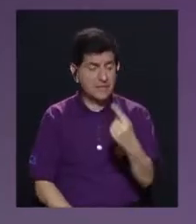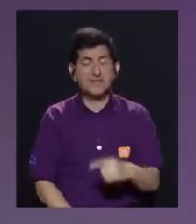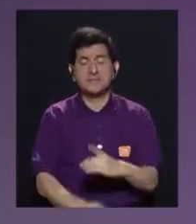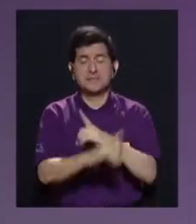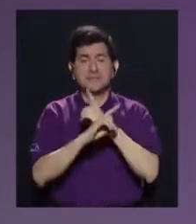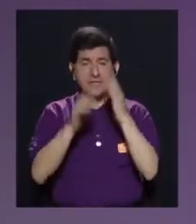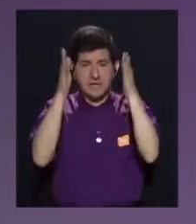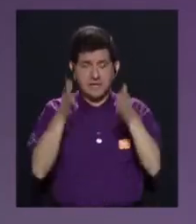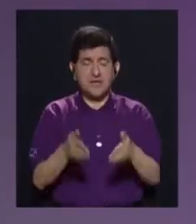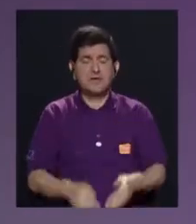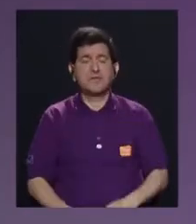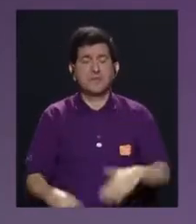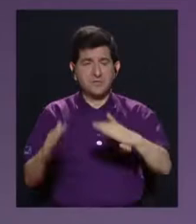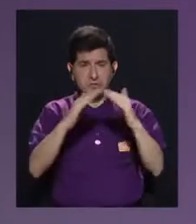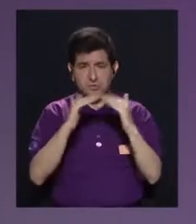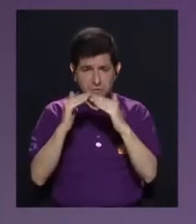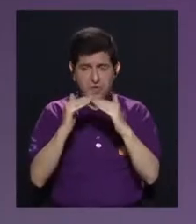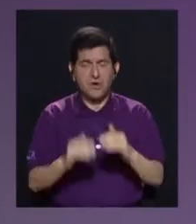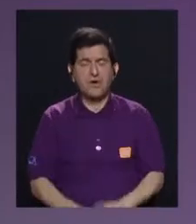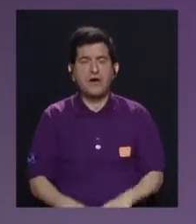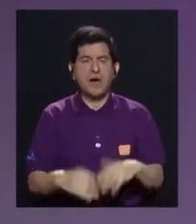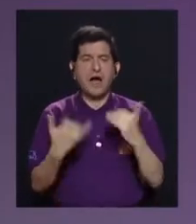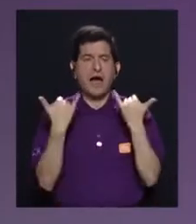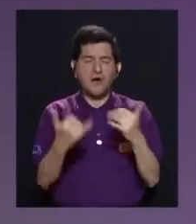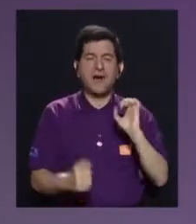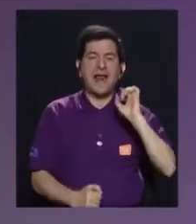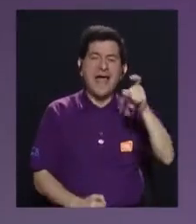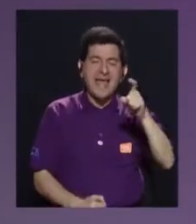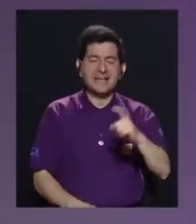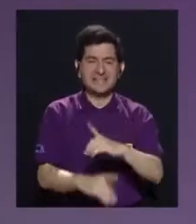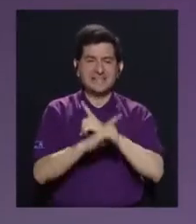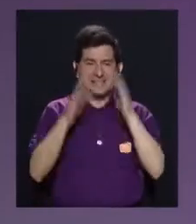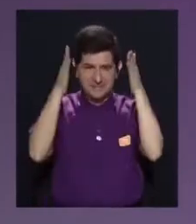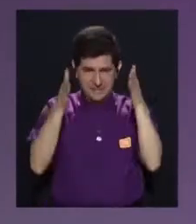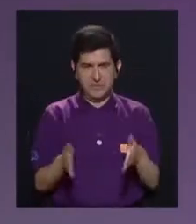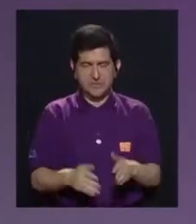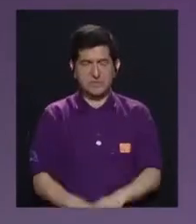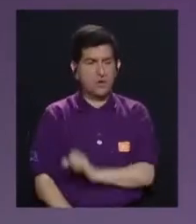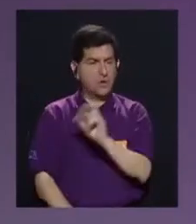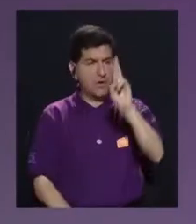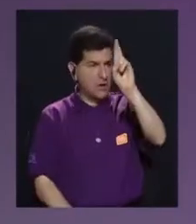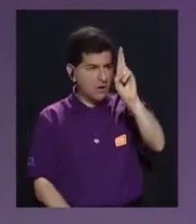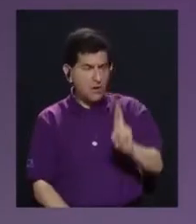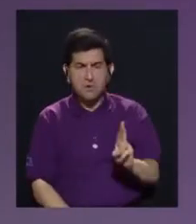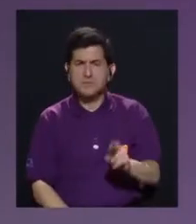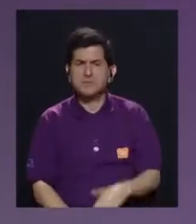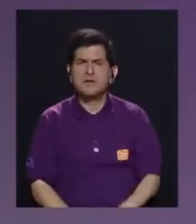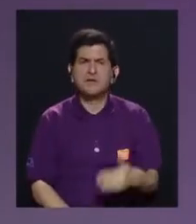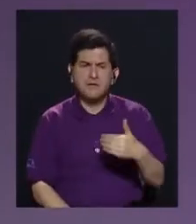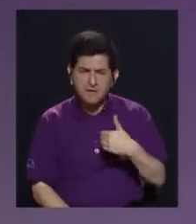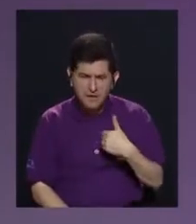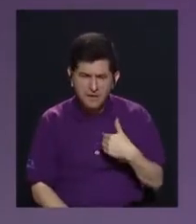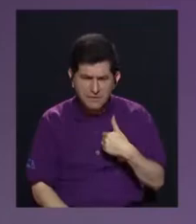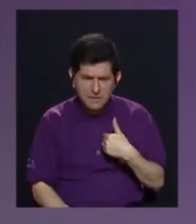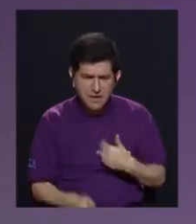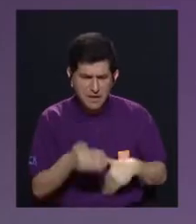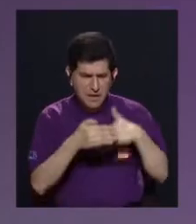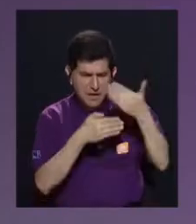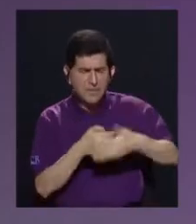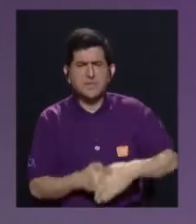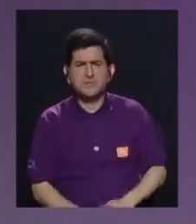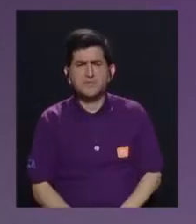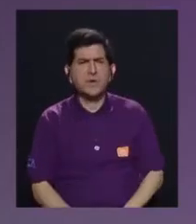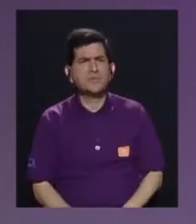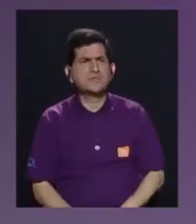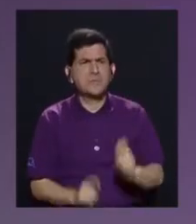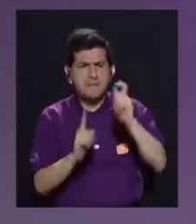habitantes creo que ya es ex defensora que costa rica tenía era después de pakistán